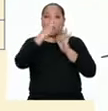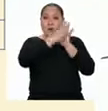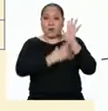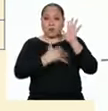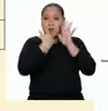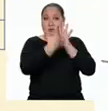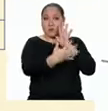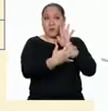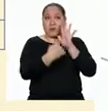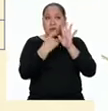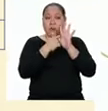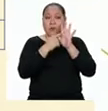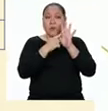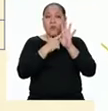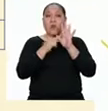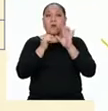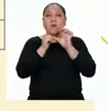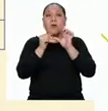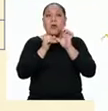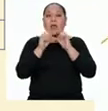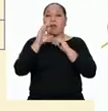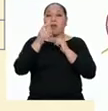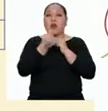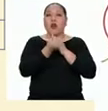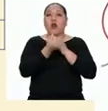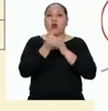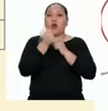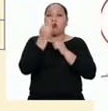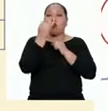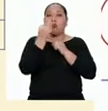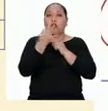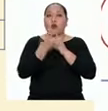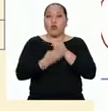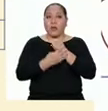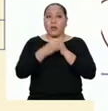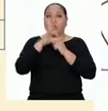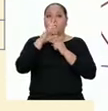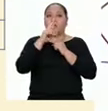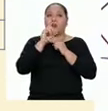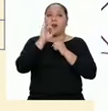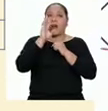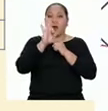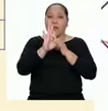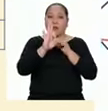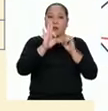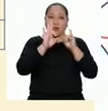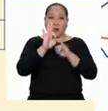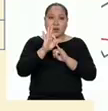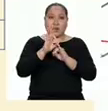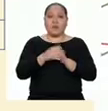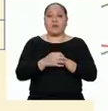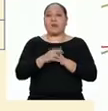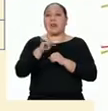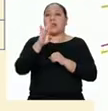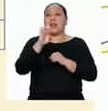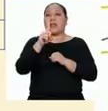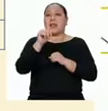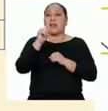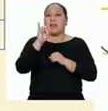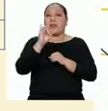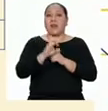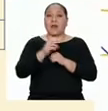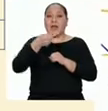conteo, frecuencia absoluta representada por F sub i, frecuencia relativa